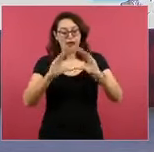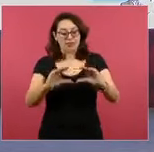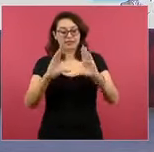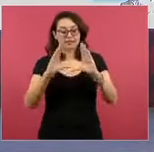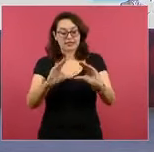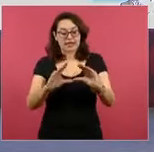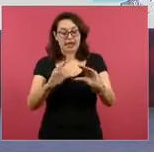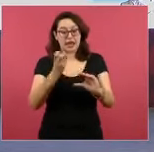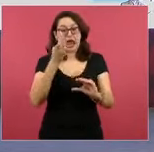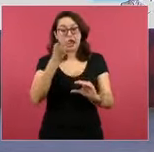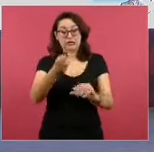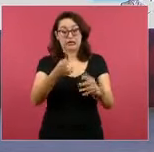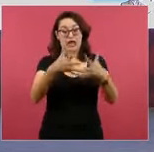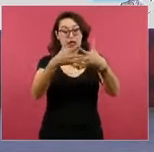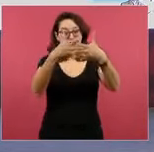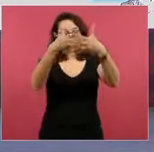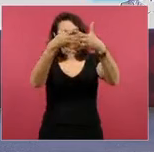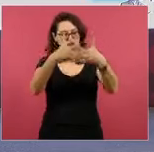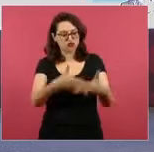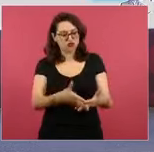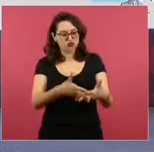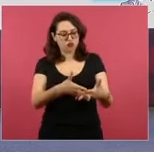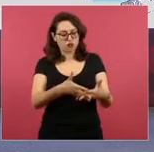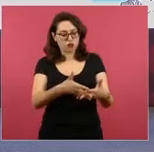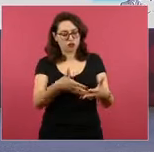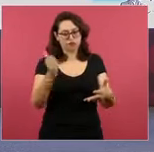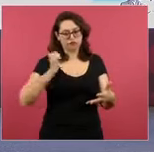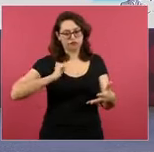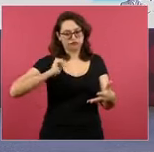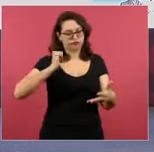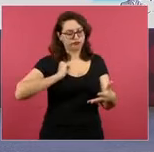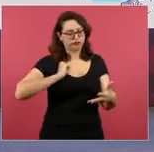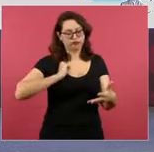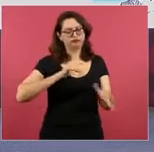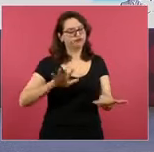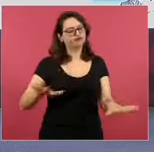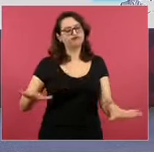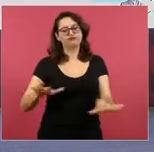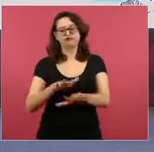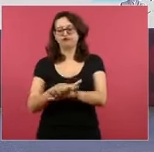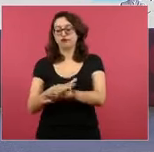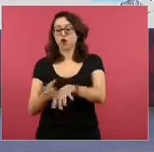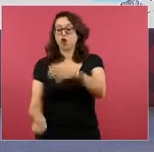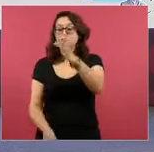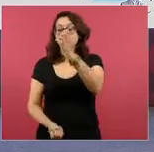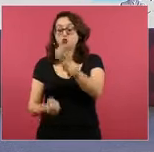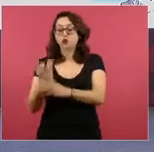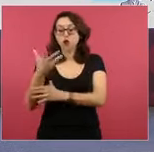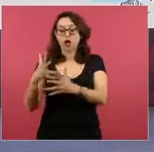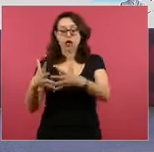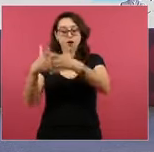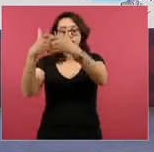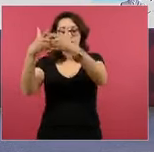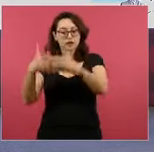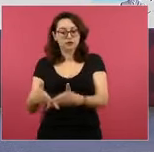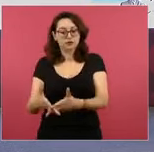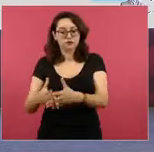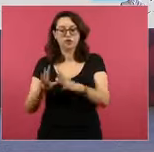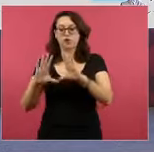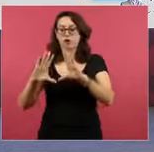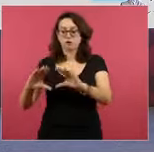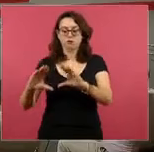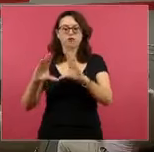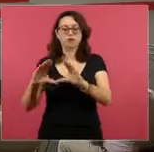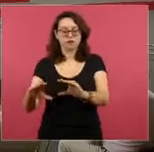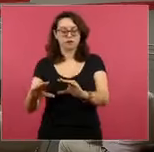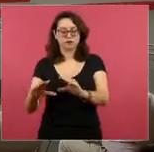la semana pasada, lo presentó con otros elementos. Me permití, le pedí autorización para volverlo a